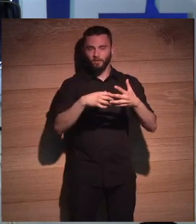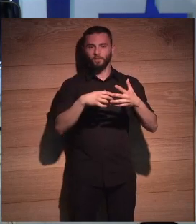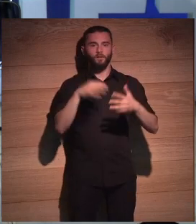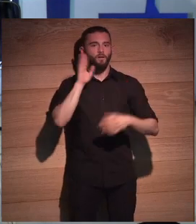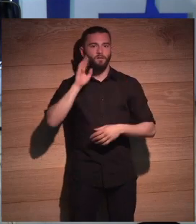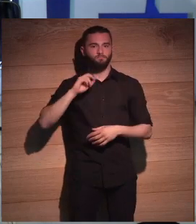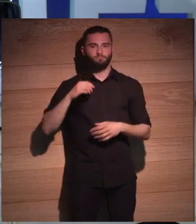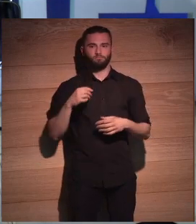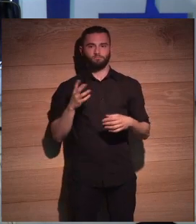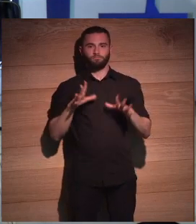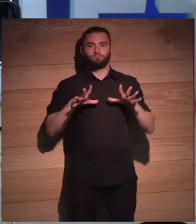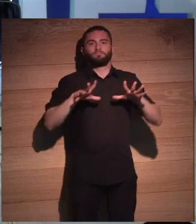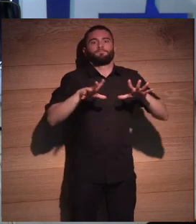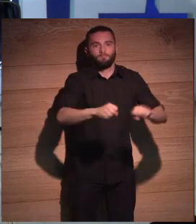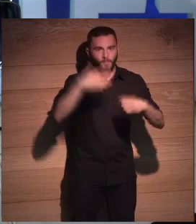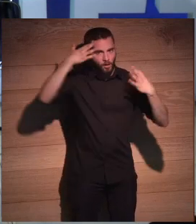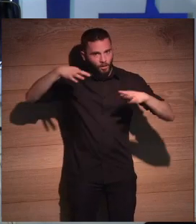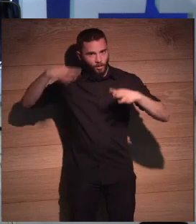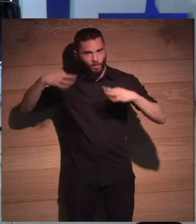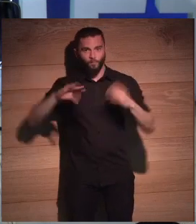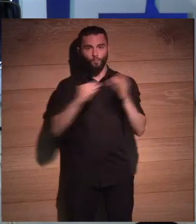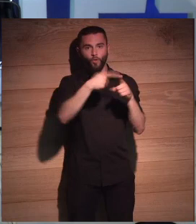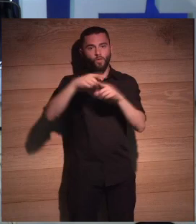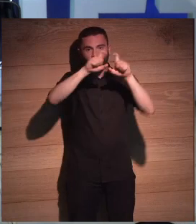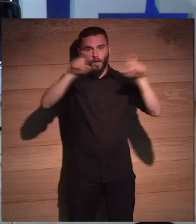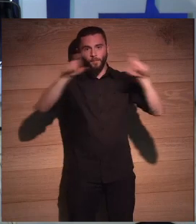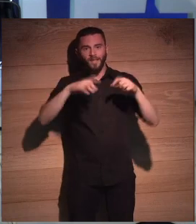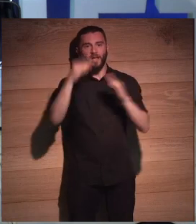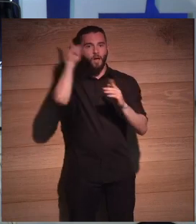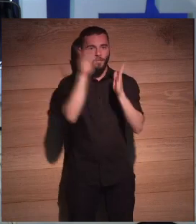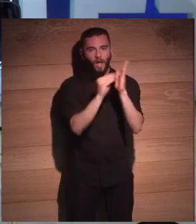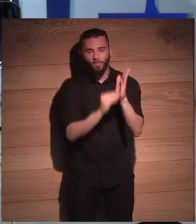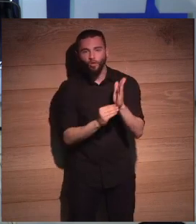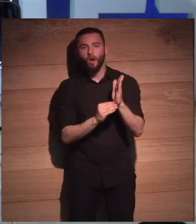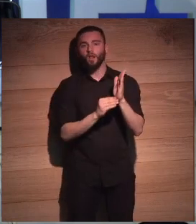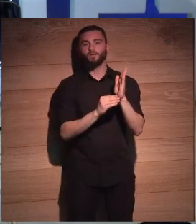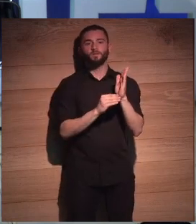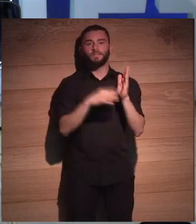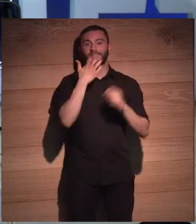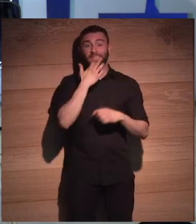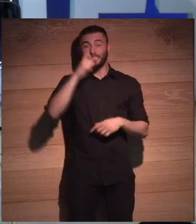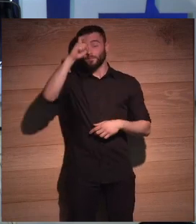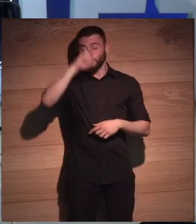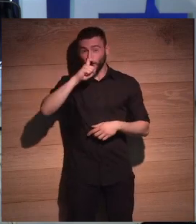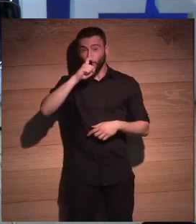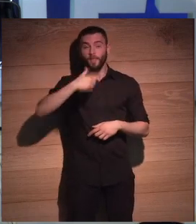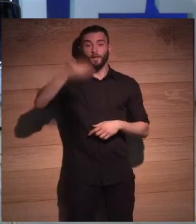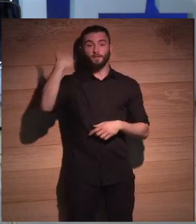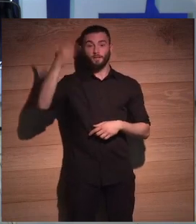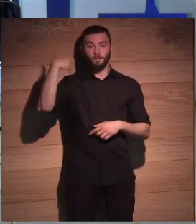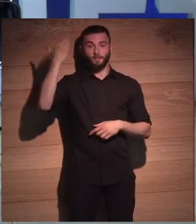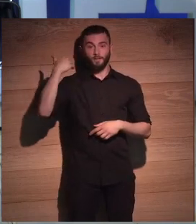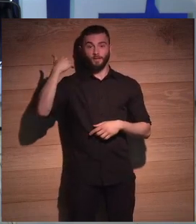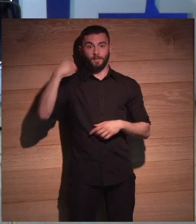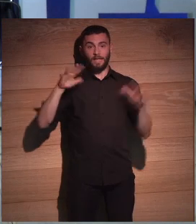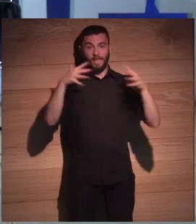ha invadido sin darnos cuenta. Los productos de las empresas, las aplicaciones. Si recordáis, cuando